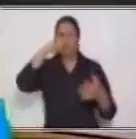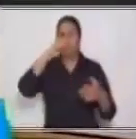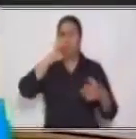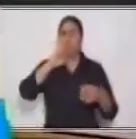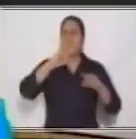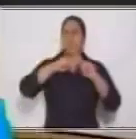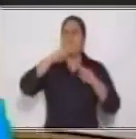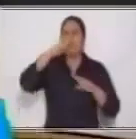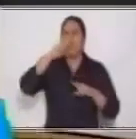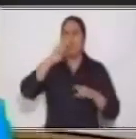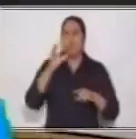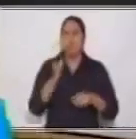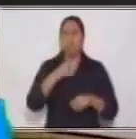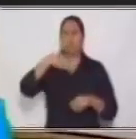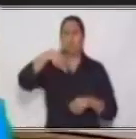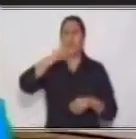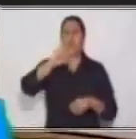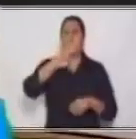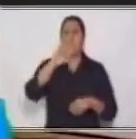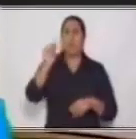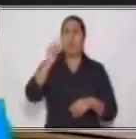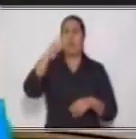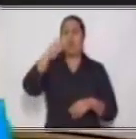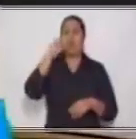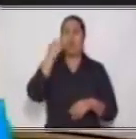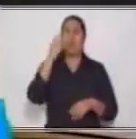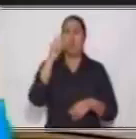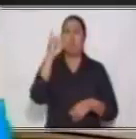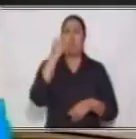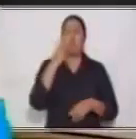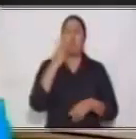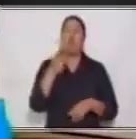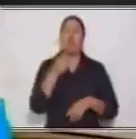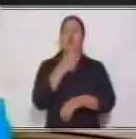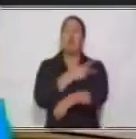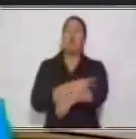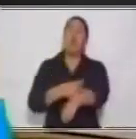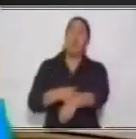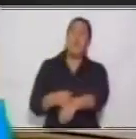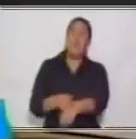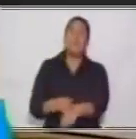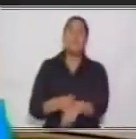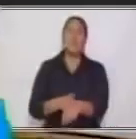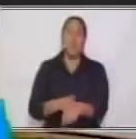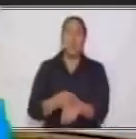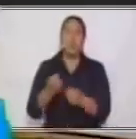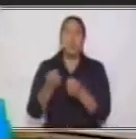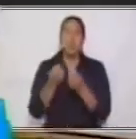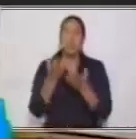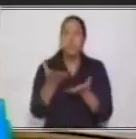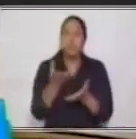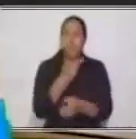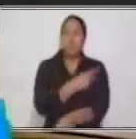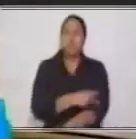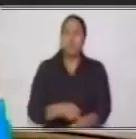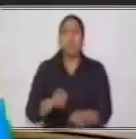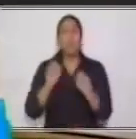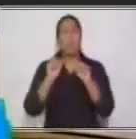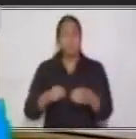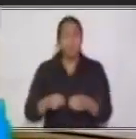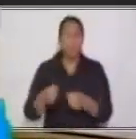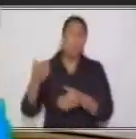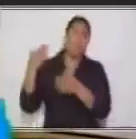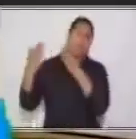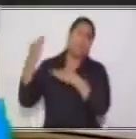están, como la palabra dice, narrando una historia. Puede ser esta historia del pasado de un